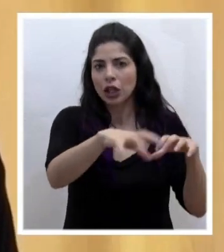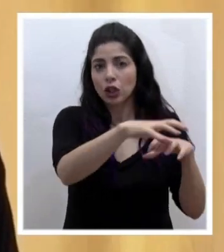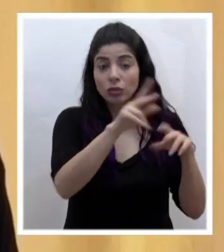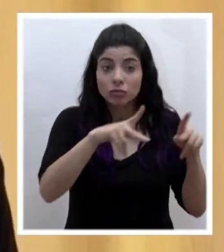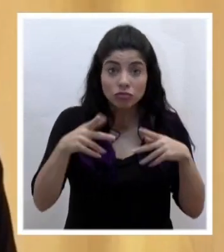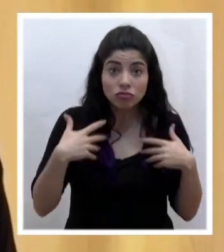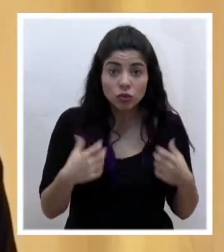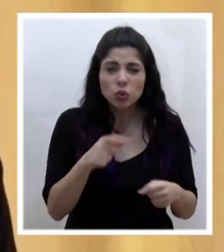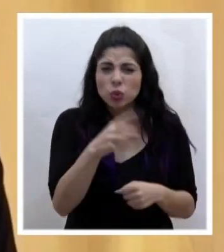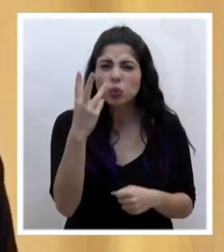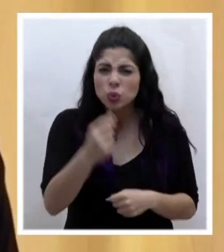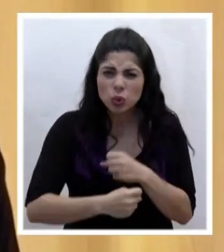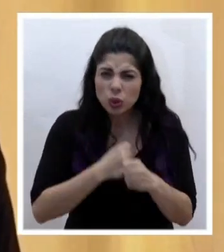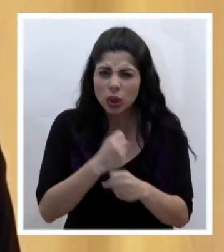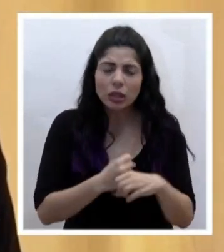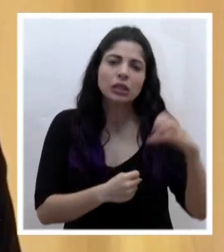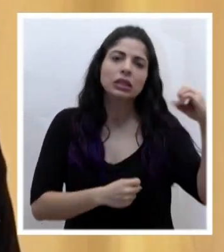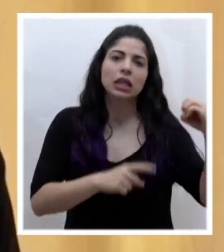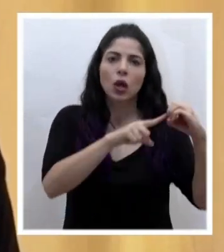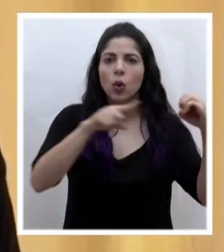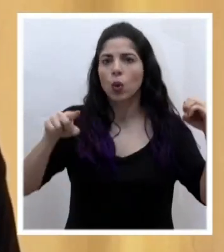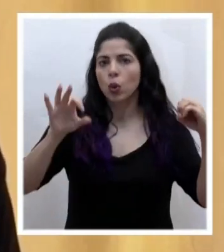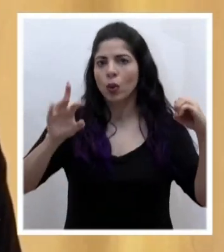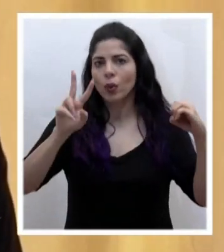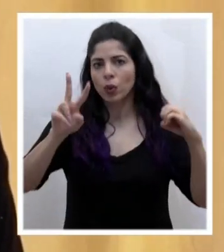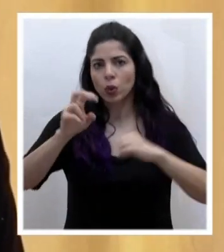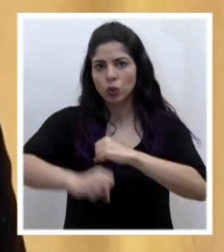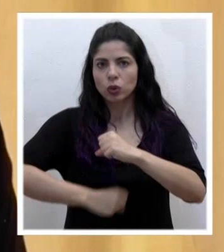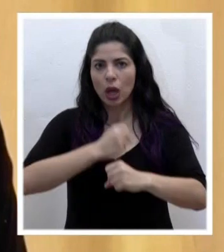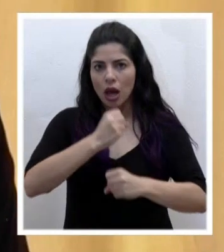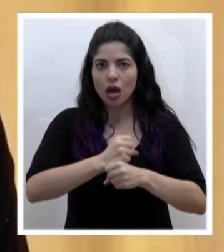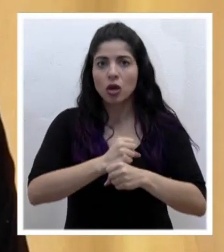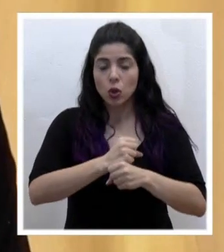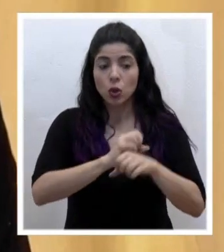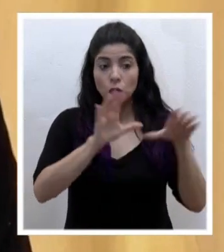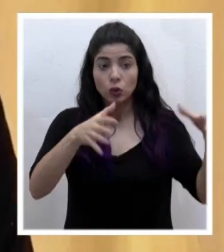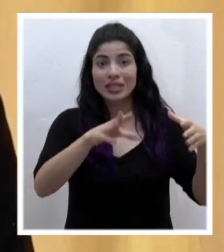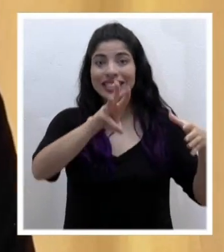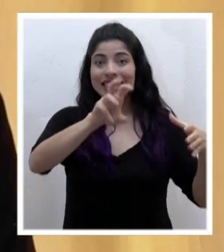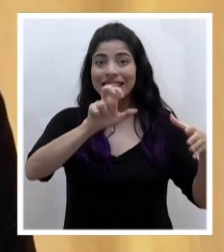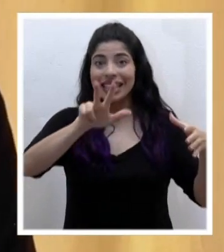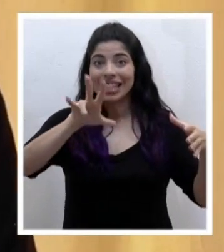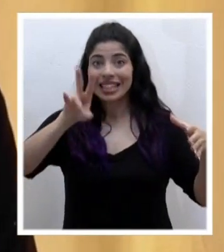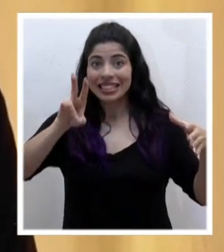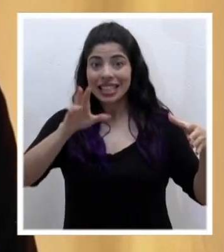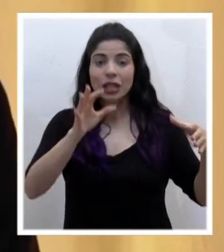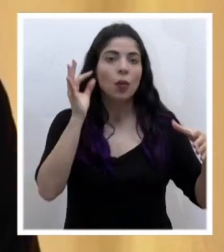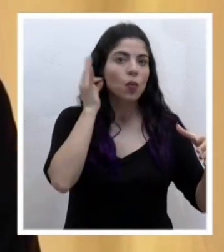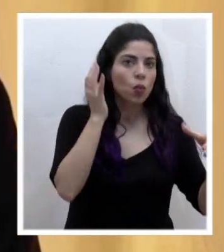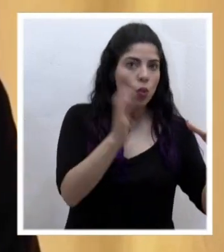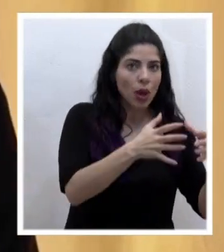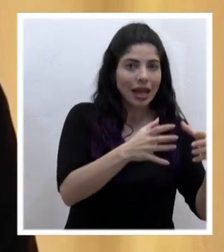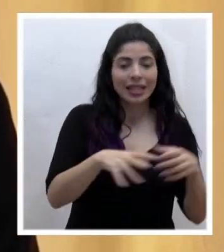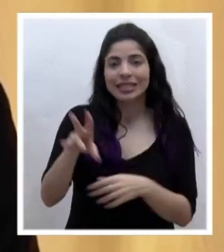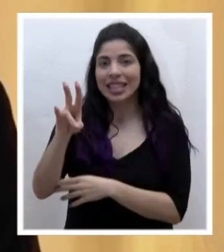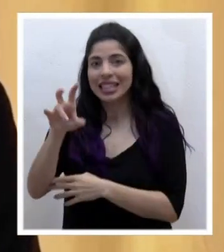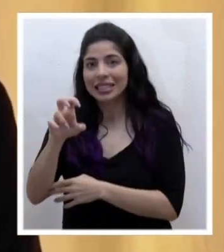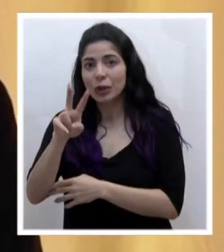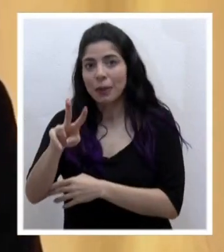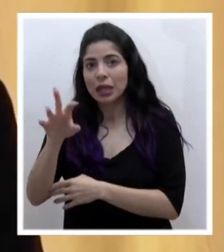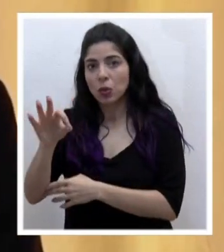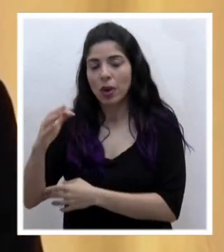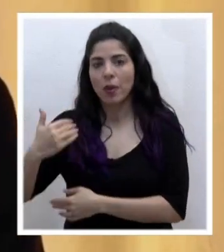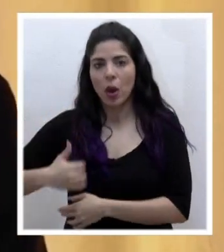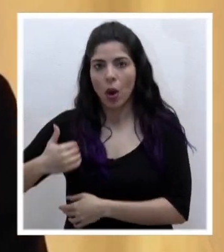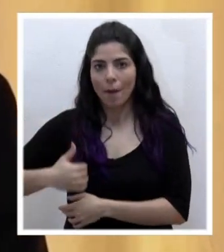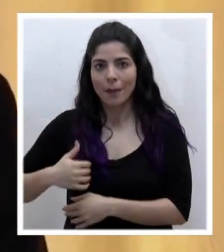recuperados tienen un rango de edad de 0 a los 92 años, de los cuales 637 son mujeres y 729